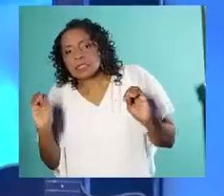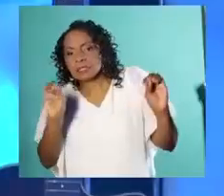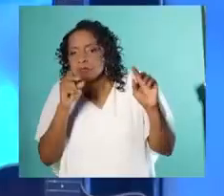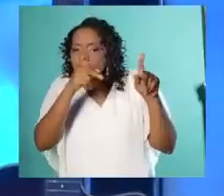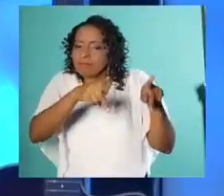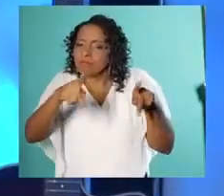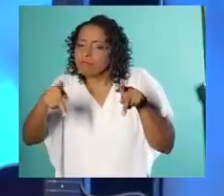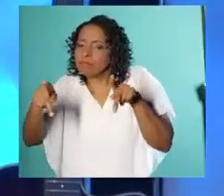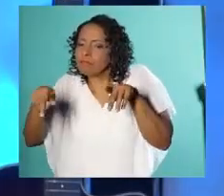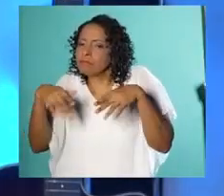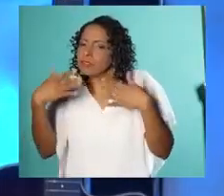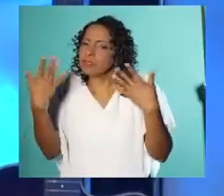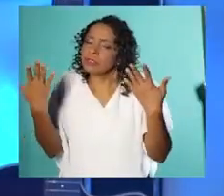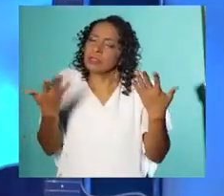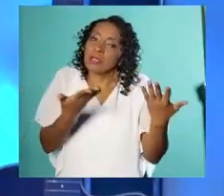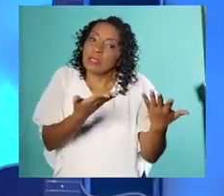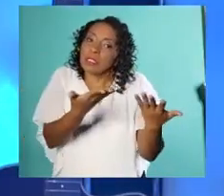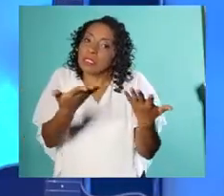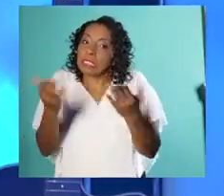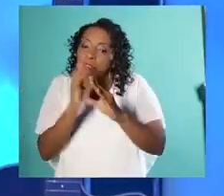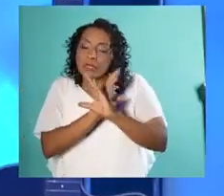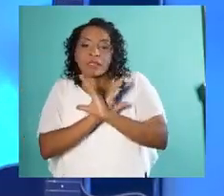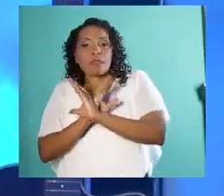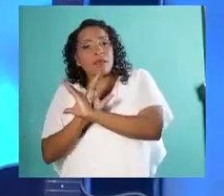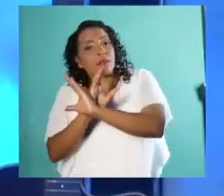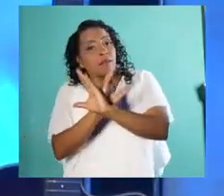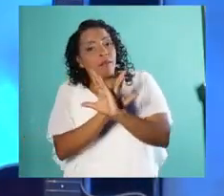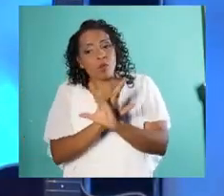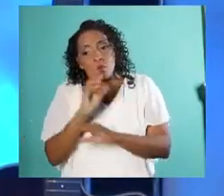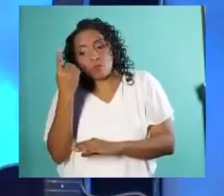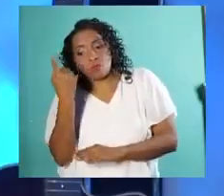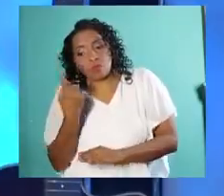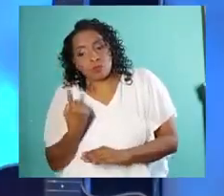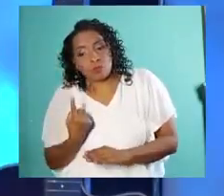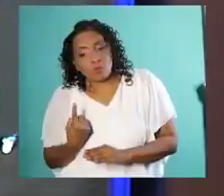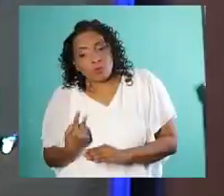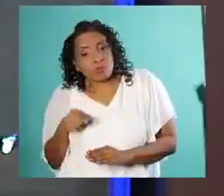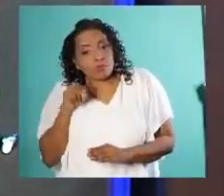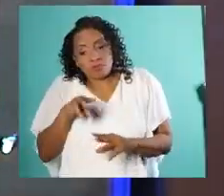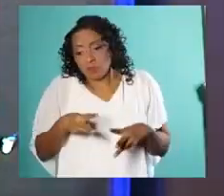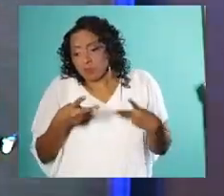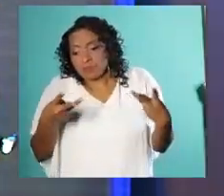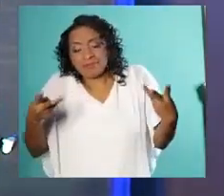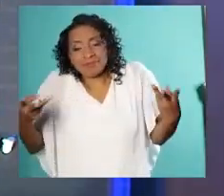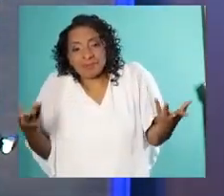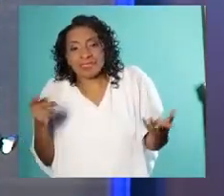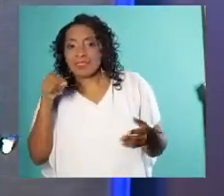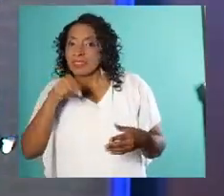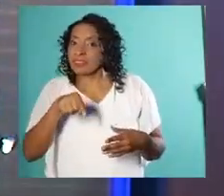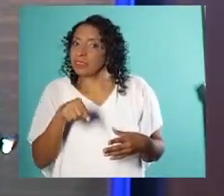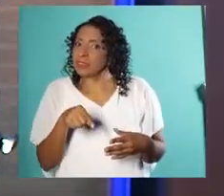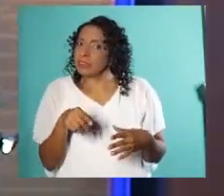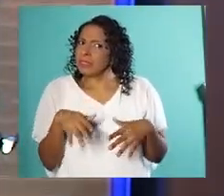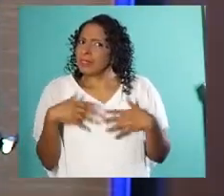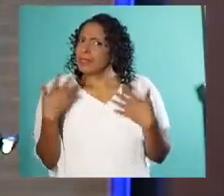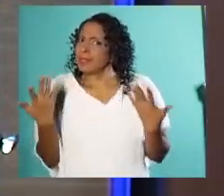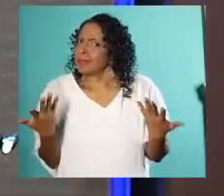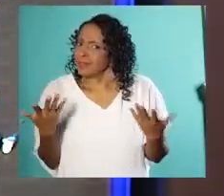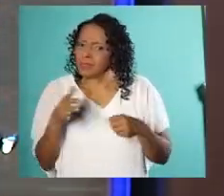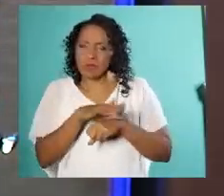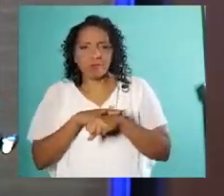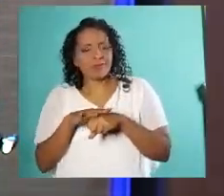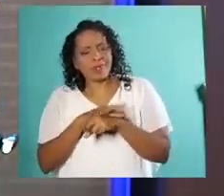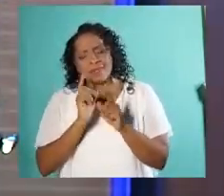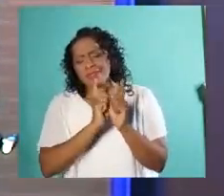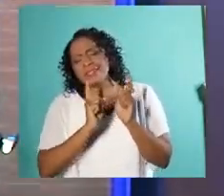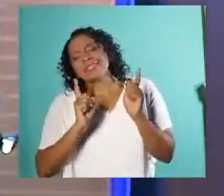solo por necesidad, yo no soy tu mercancía, esto no es ningún favor. Ya dejemos